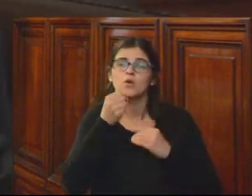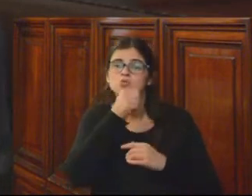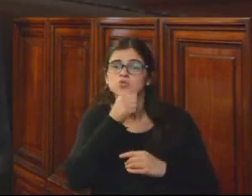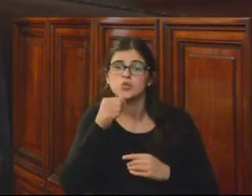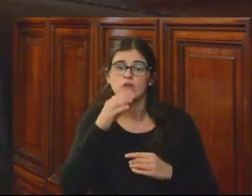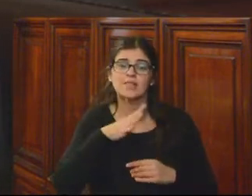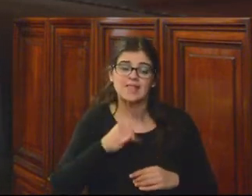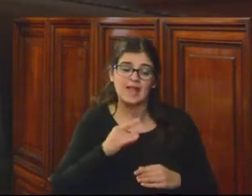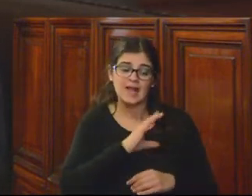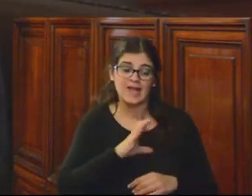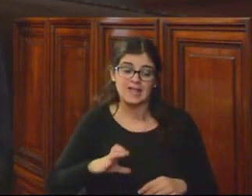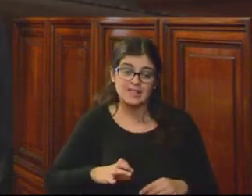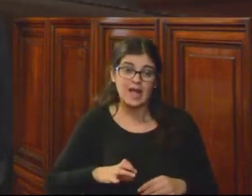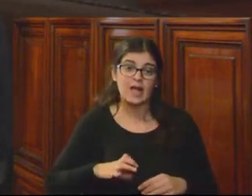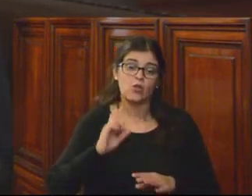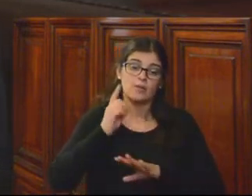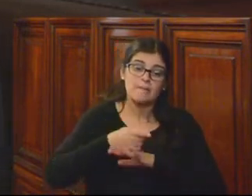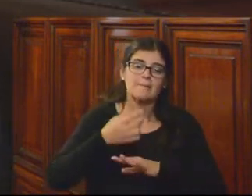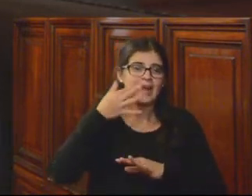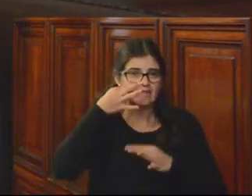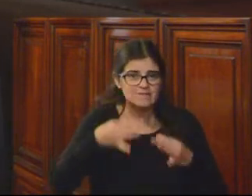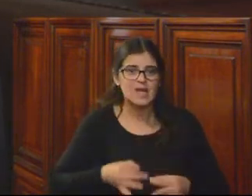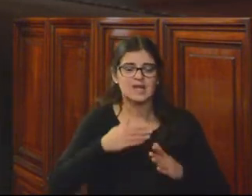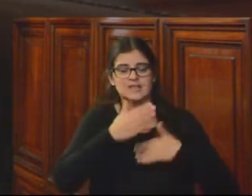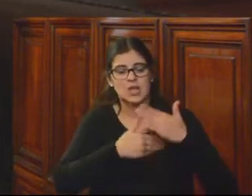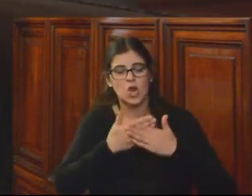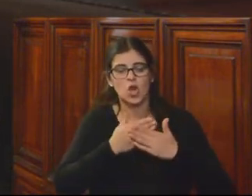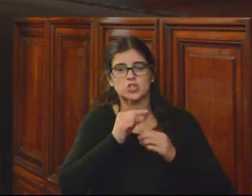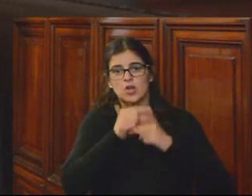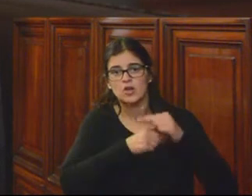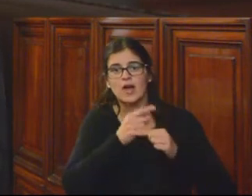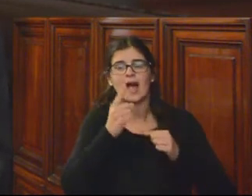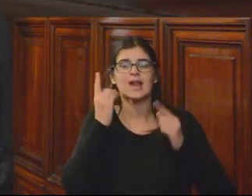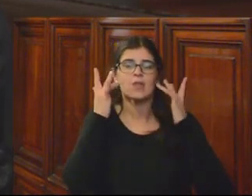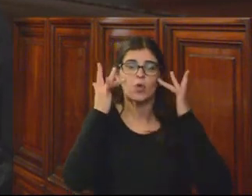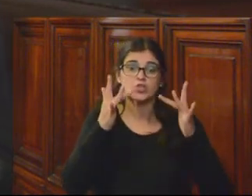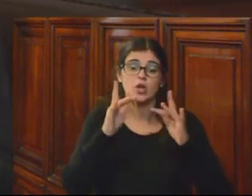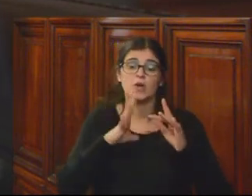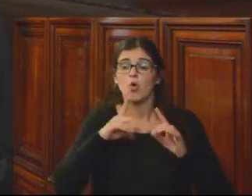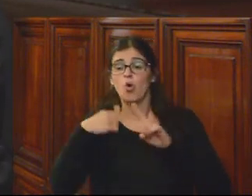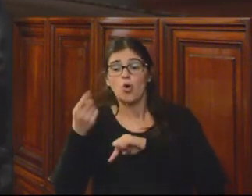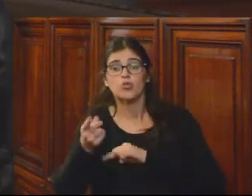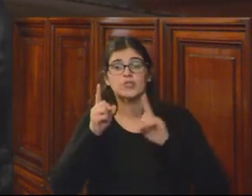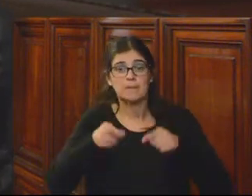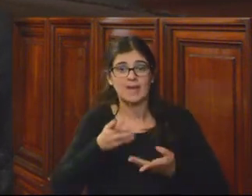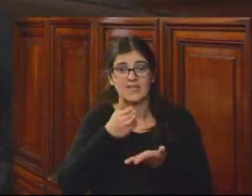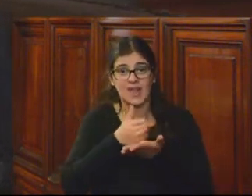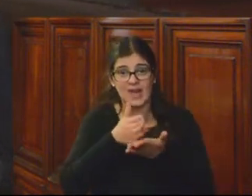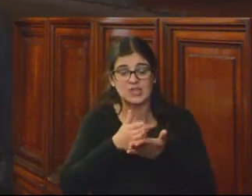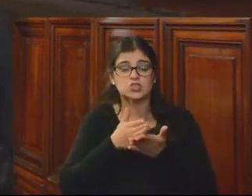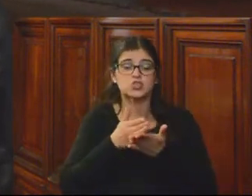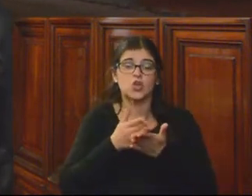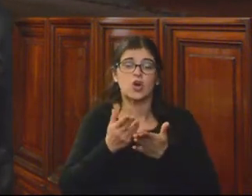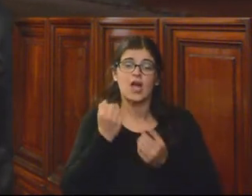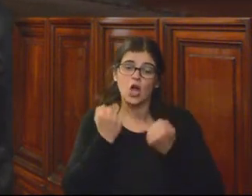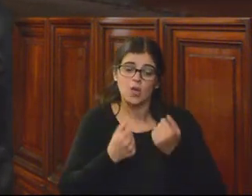que el Estado está tomando para garantizar el desarrollo progresivo del derecho a la educación como de otros derechos de naturaleza